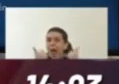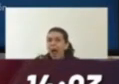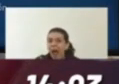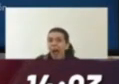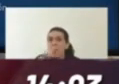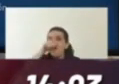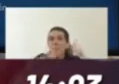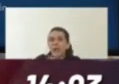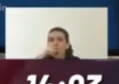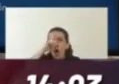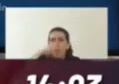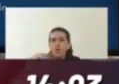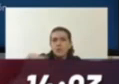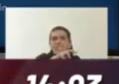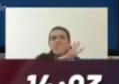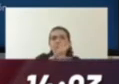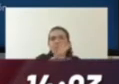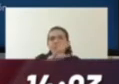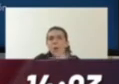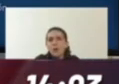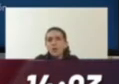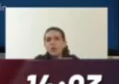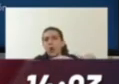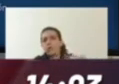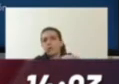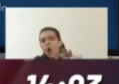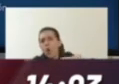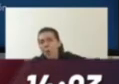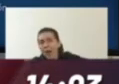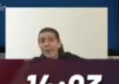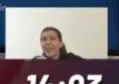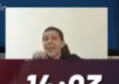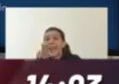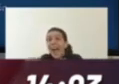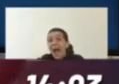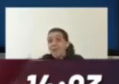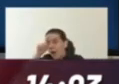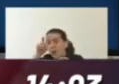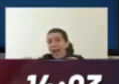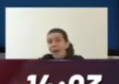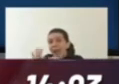de camas ocupadas y 44% de camas disponibles. Si uno mira